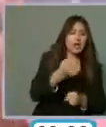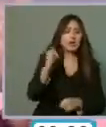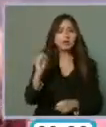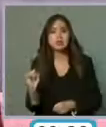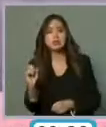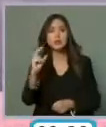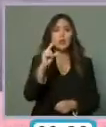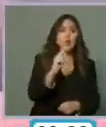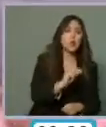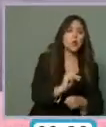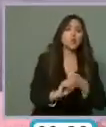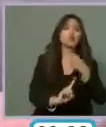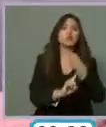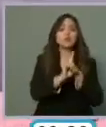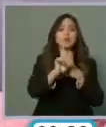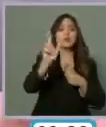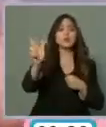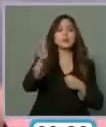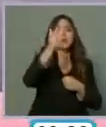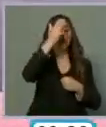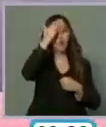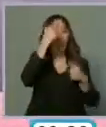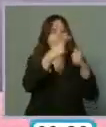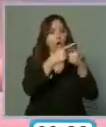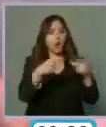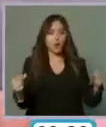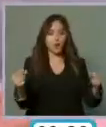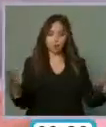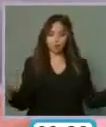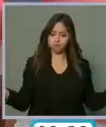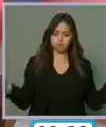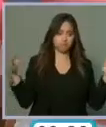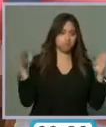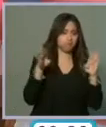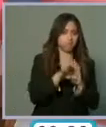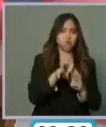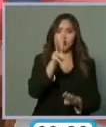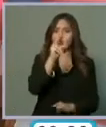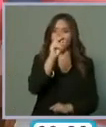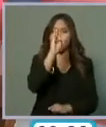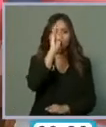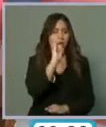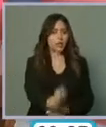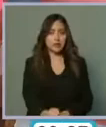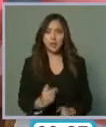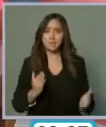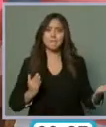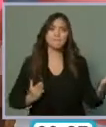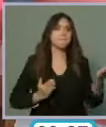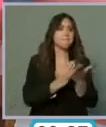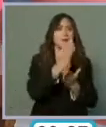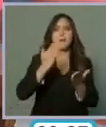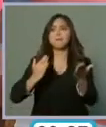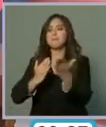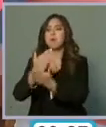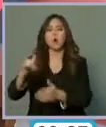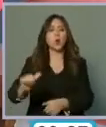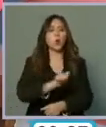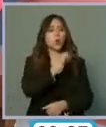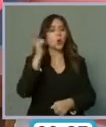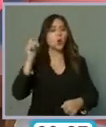recordar, cerró su comercio y se cerró hacia adentro, prácticamente ya no aceptaba el exterior, y